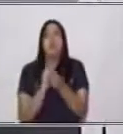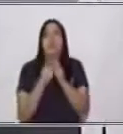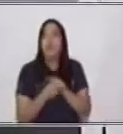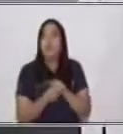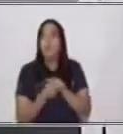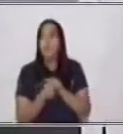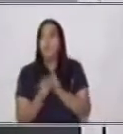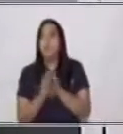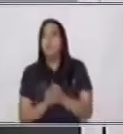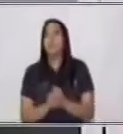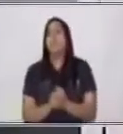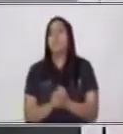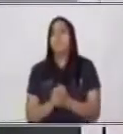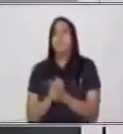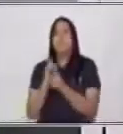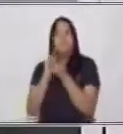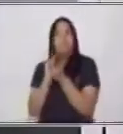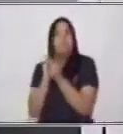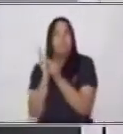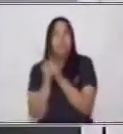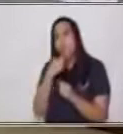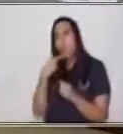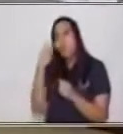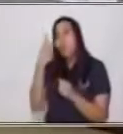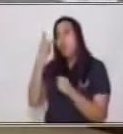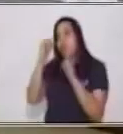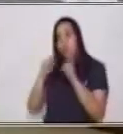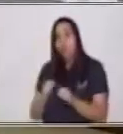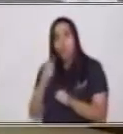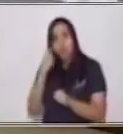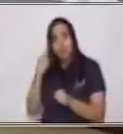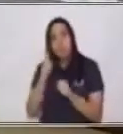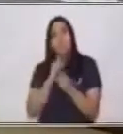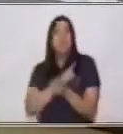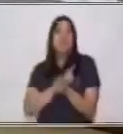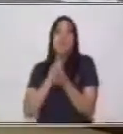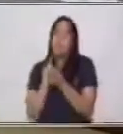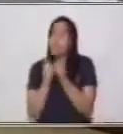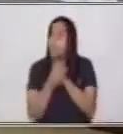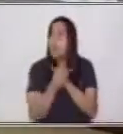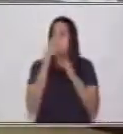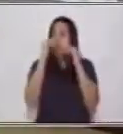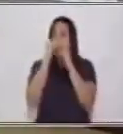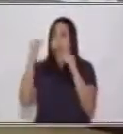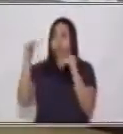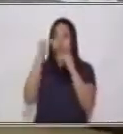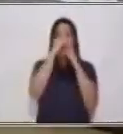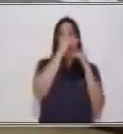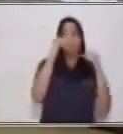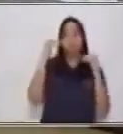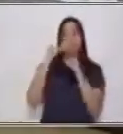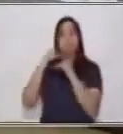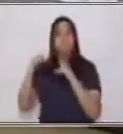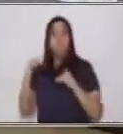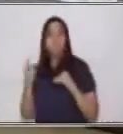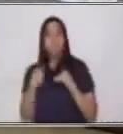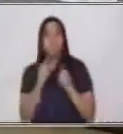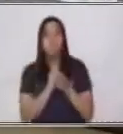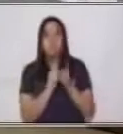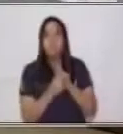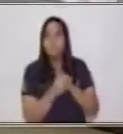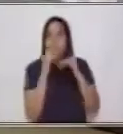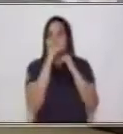normas para transformar renglones, ¿sí? Una muy importante es el cambio de posición de los